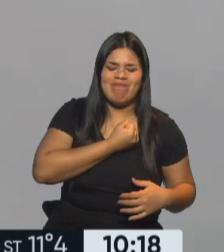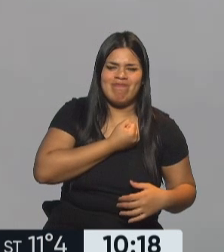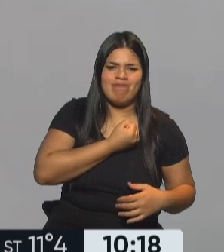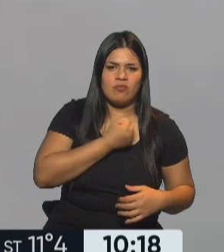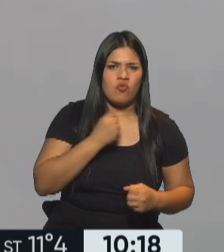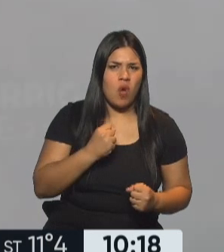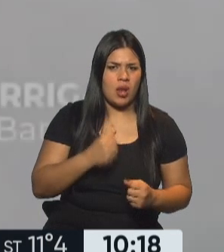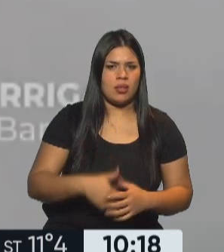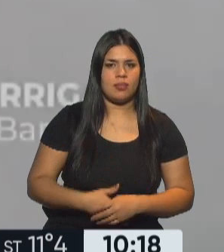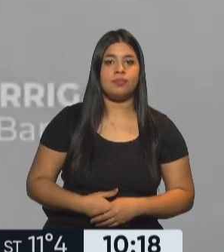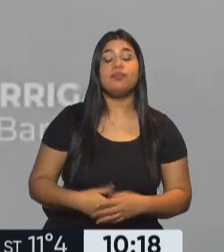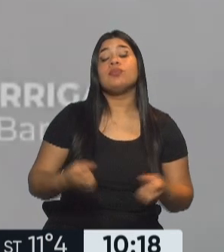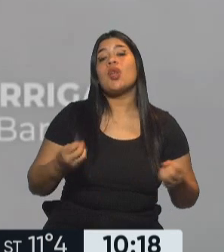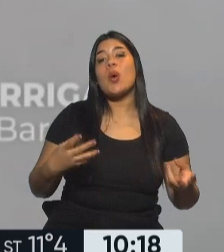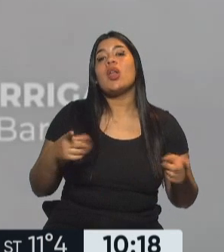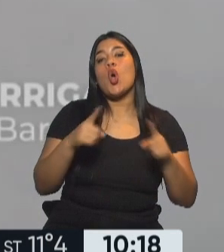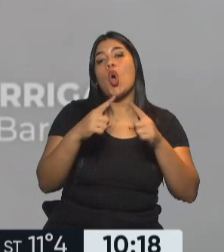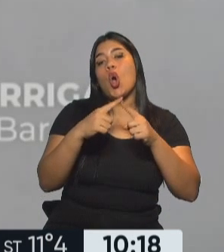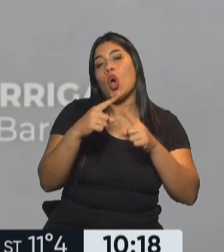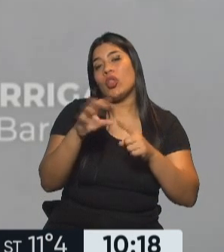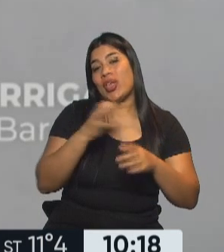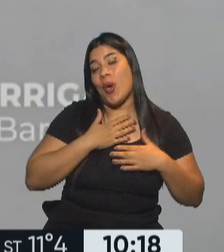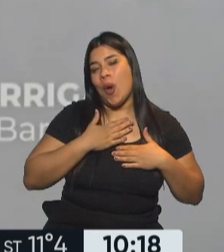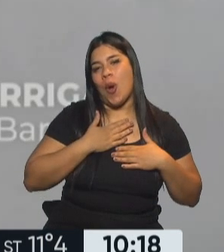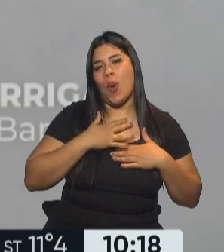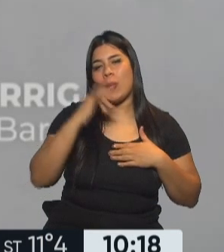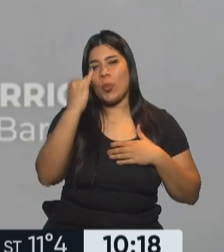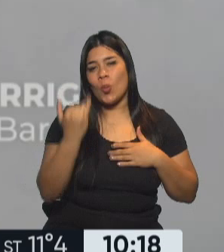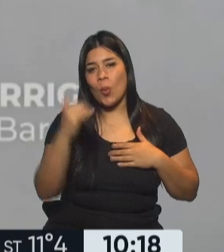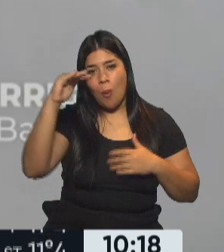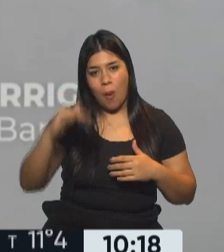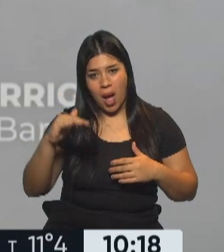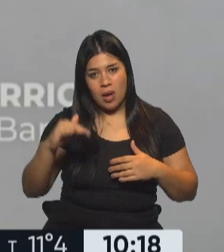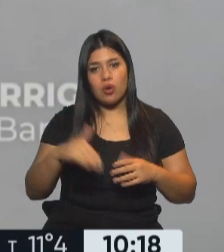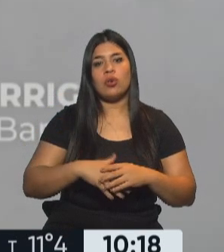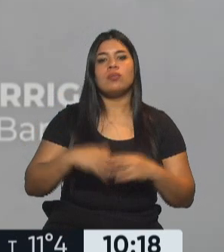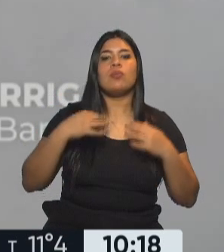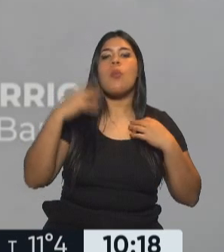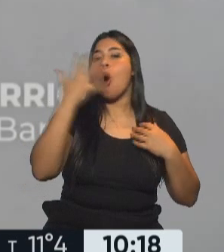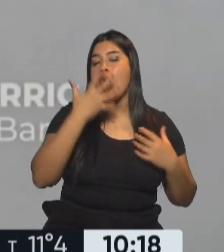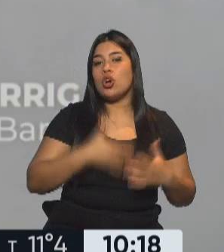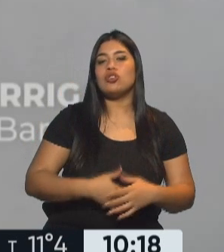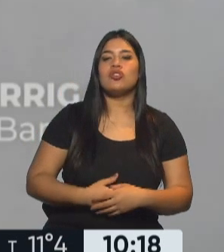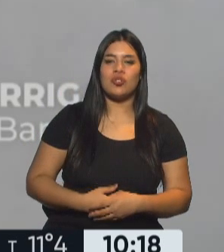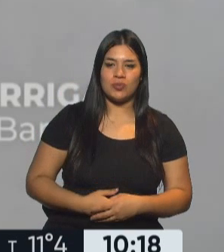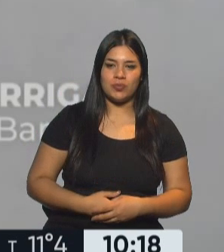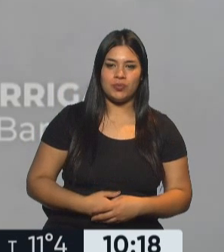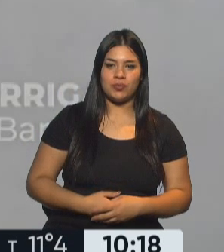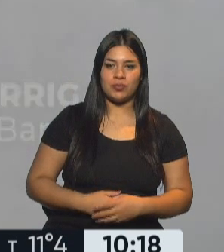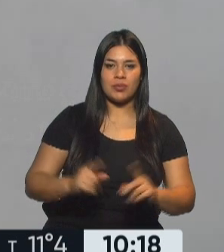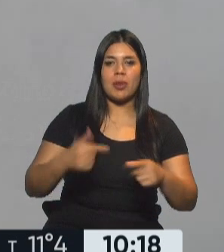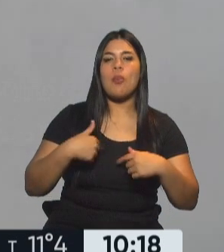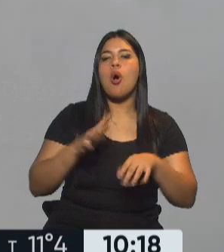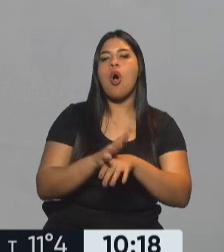tío era flaquito, bajo, morocho, y era un bohemio.